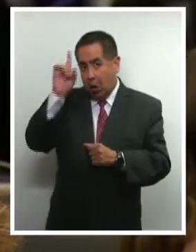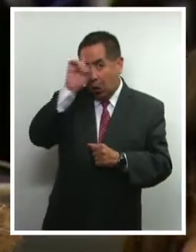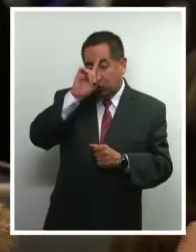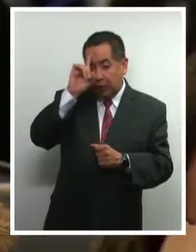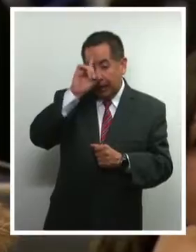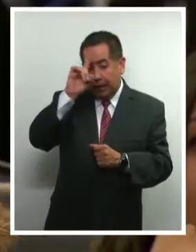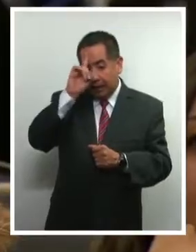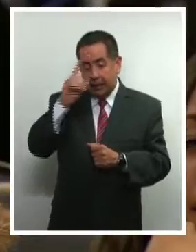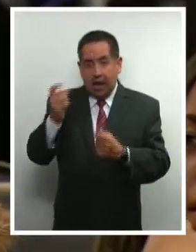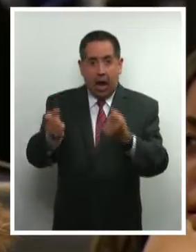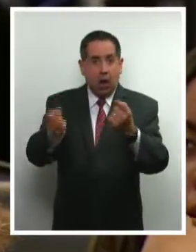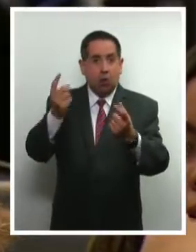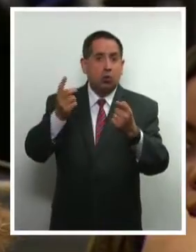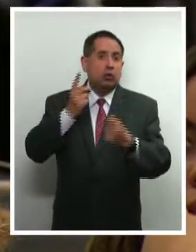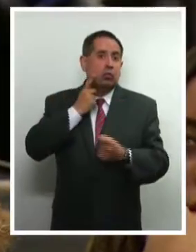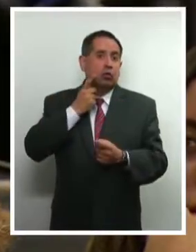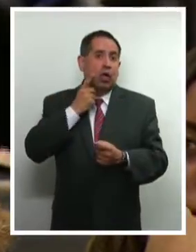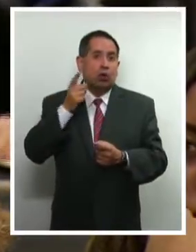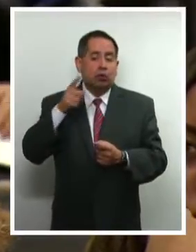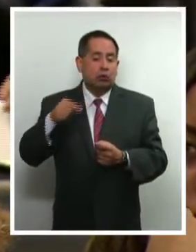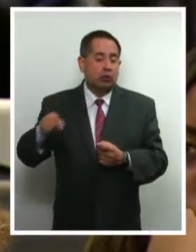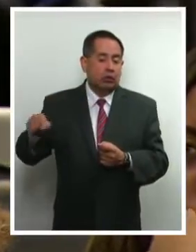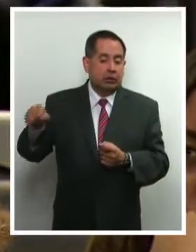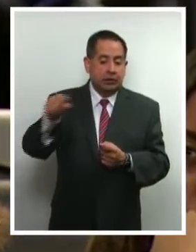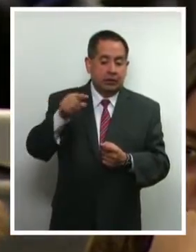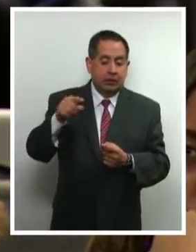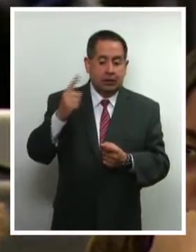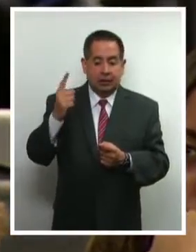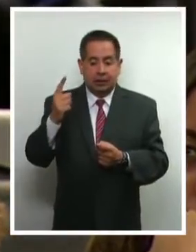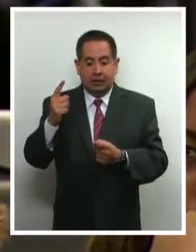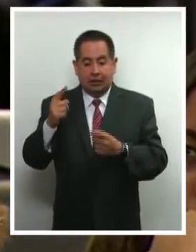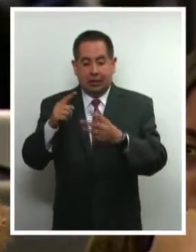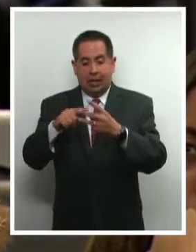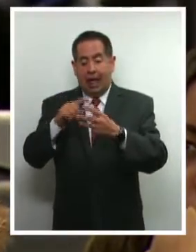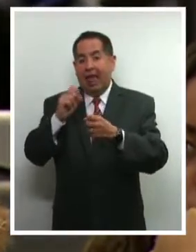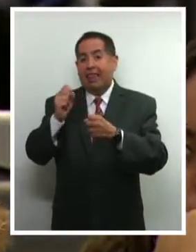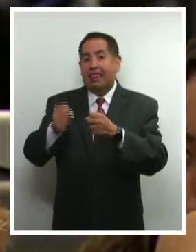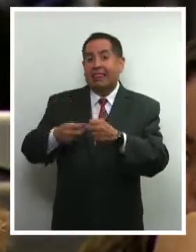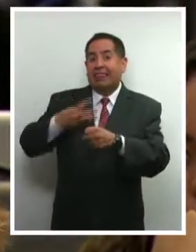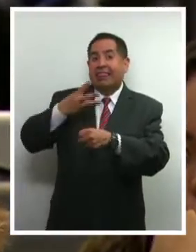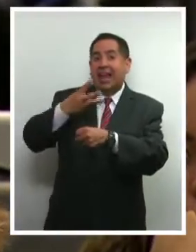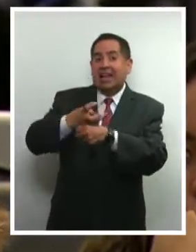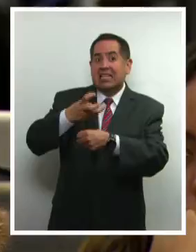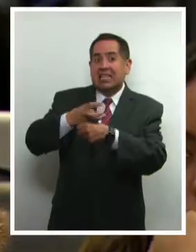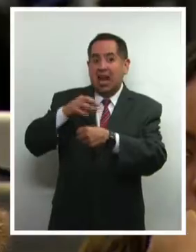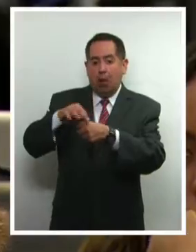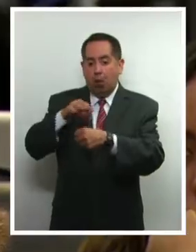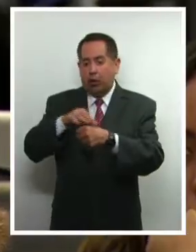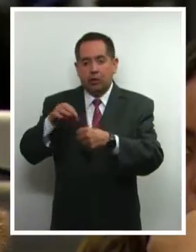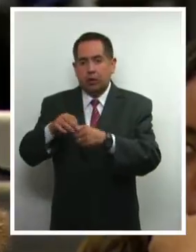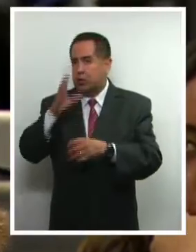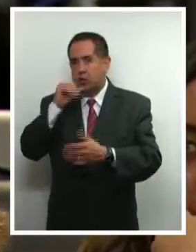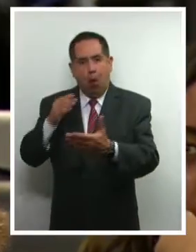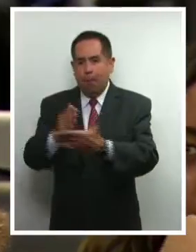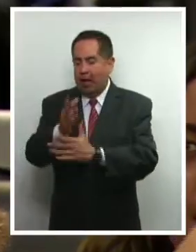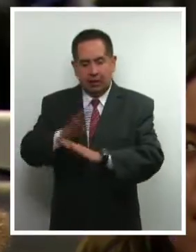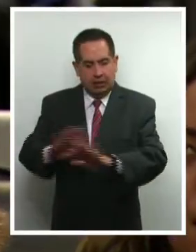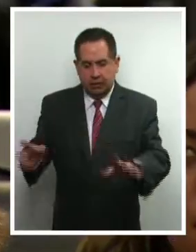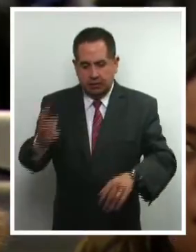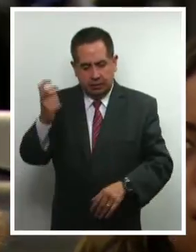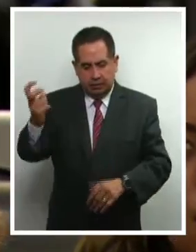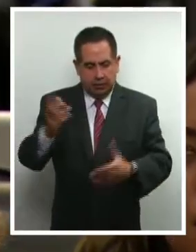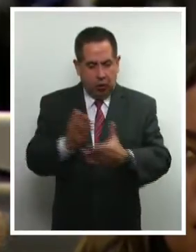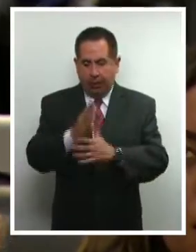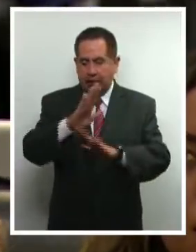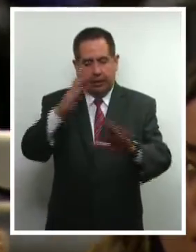están haciendo algunos diputados de una tercera votación es improcedente, señor